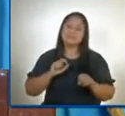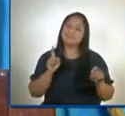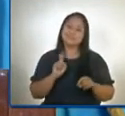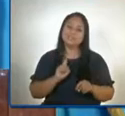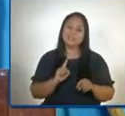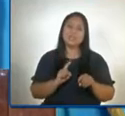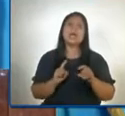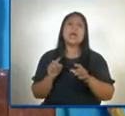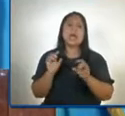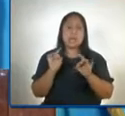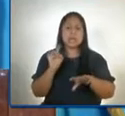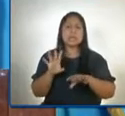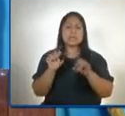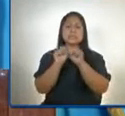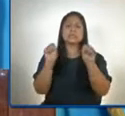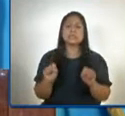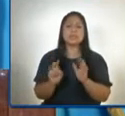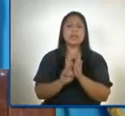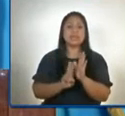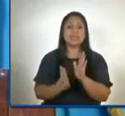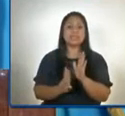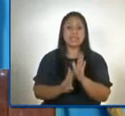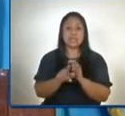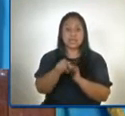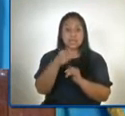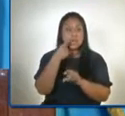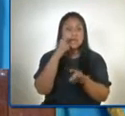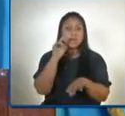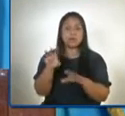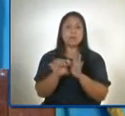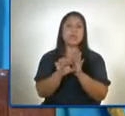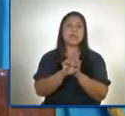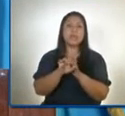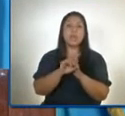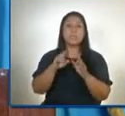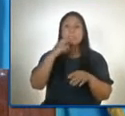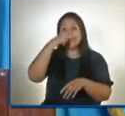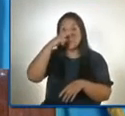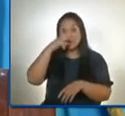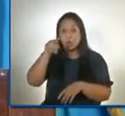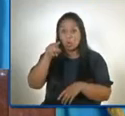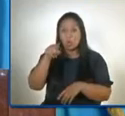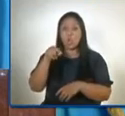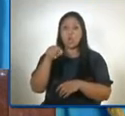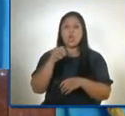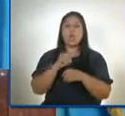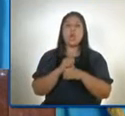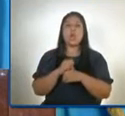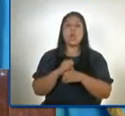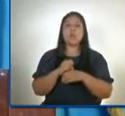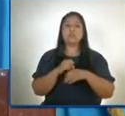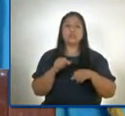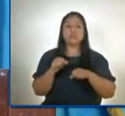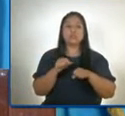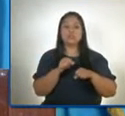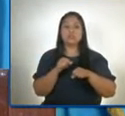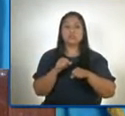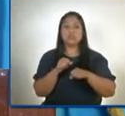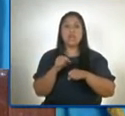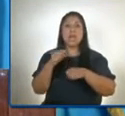países y que pues creo que todos nos hemos percatado en el caso de México con el evento sísmico que ocurrió la semana anterior. Sin